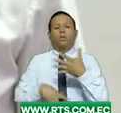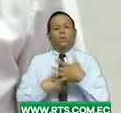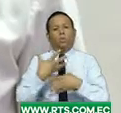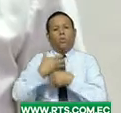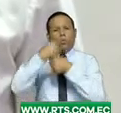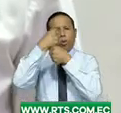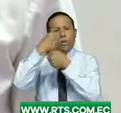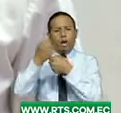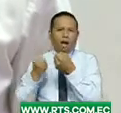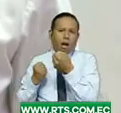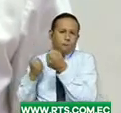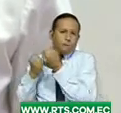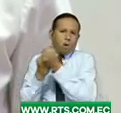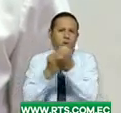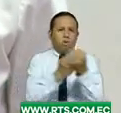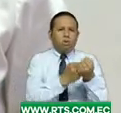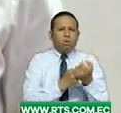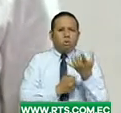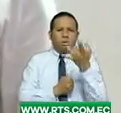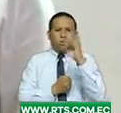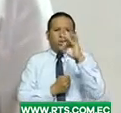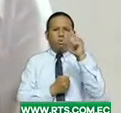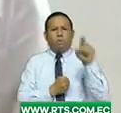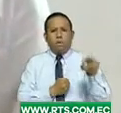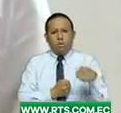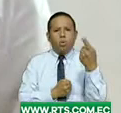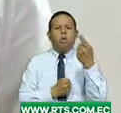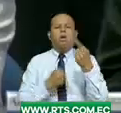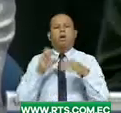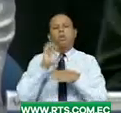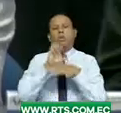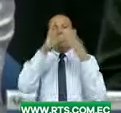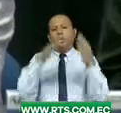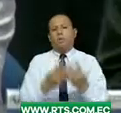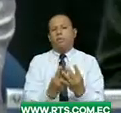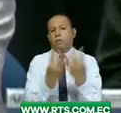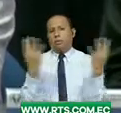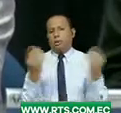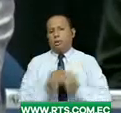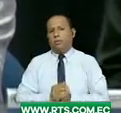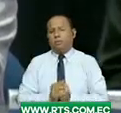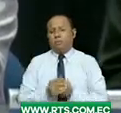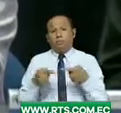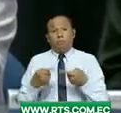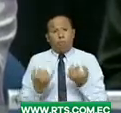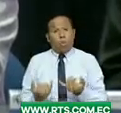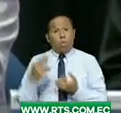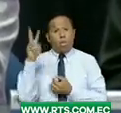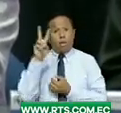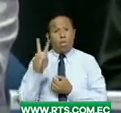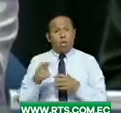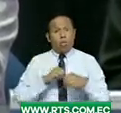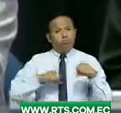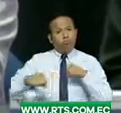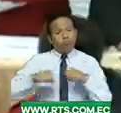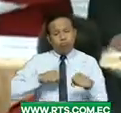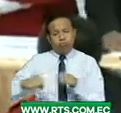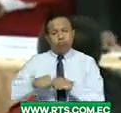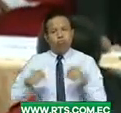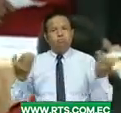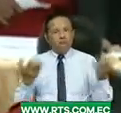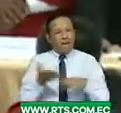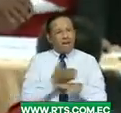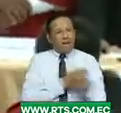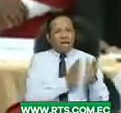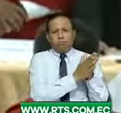de 18 millones de ecuatorianos. La jornada de este viernes, donde se cerró el proceso de diálogo iniciado hace 90 días,